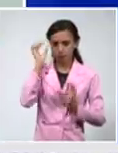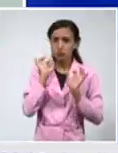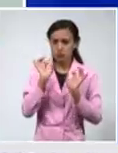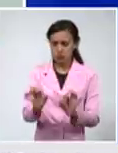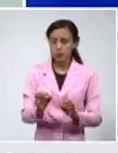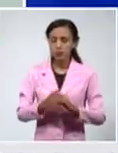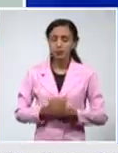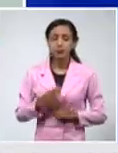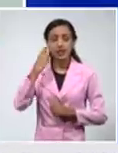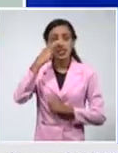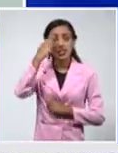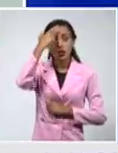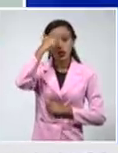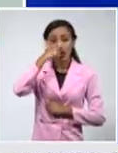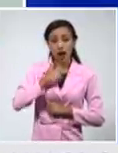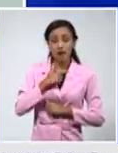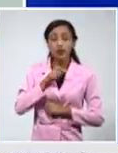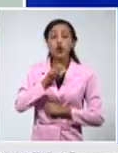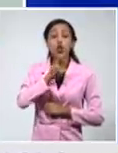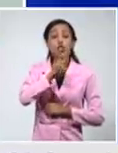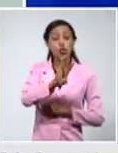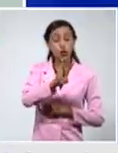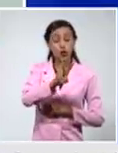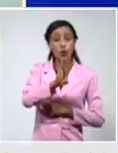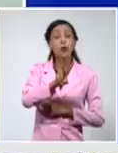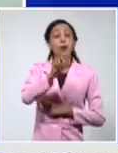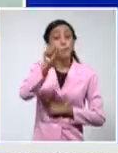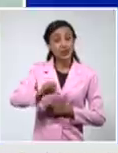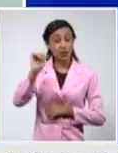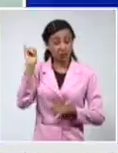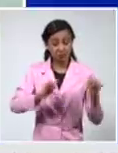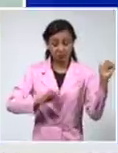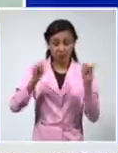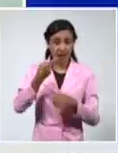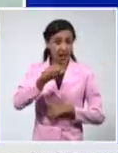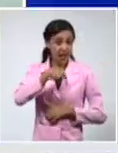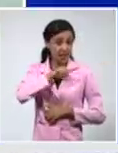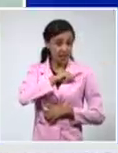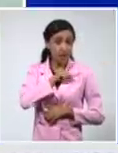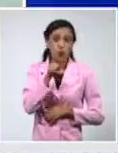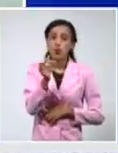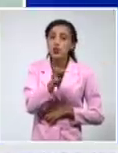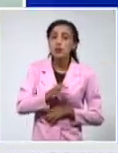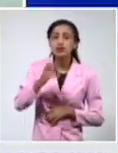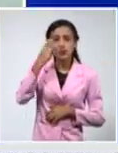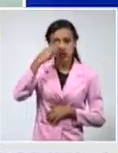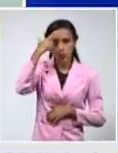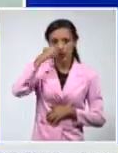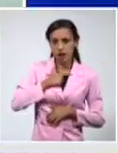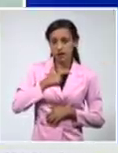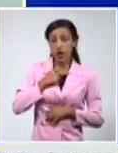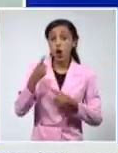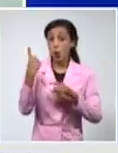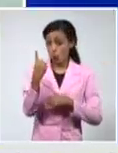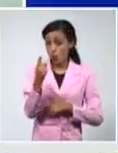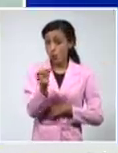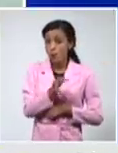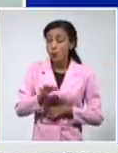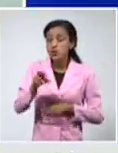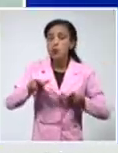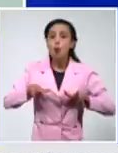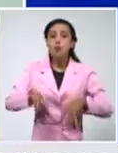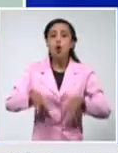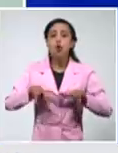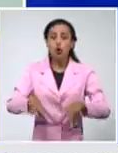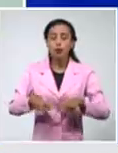de Ávila, 2 casos importados ayer, 1 del municipio Ciego de Ávila y 1 de Morón. Y en